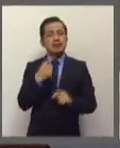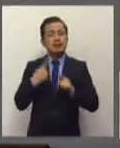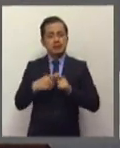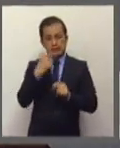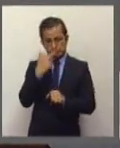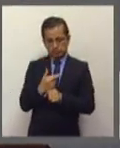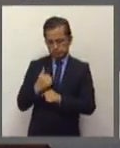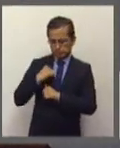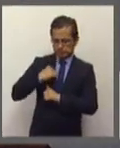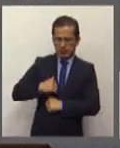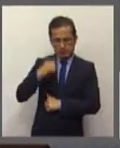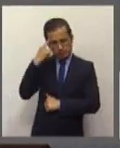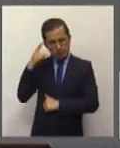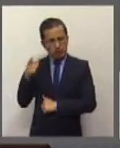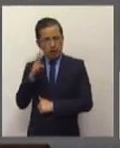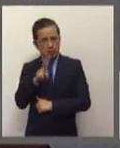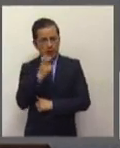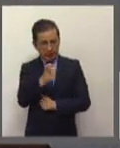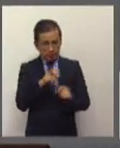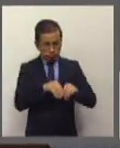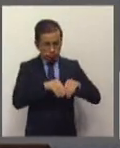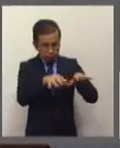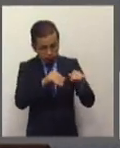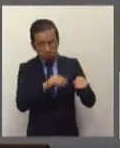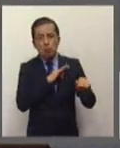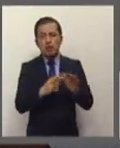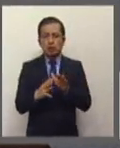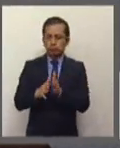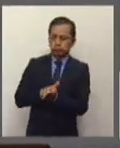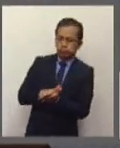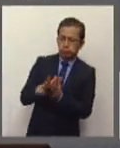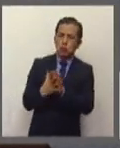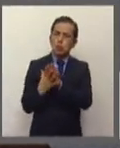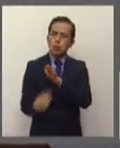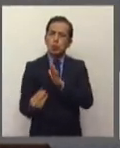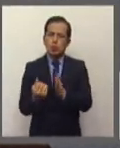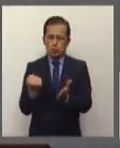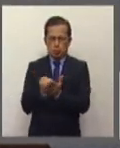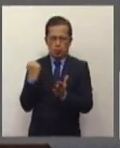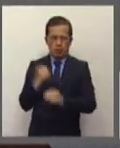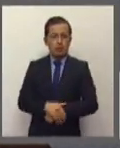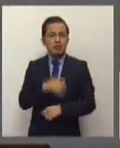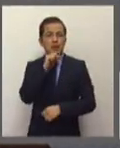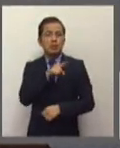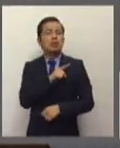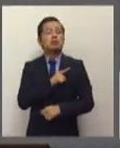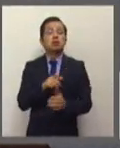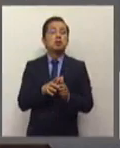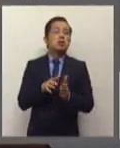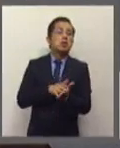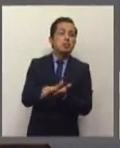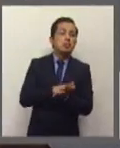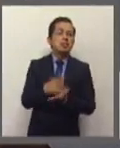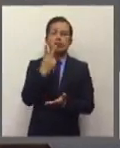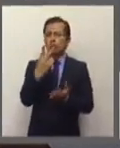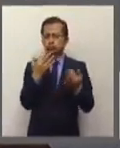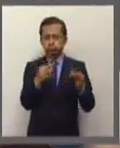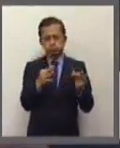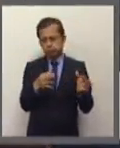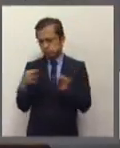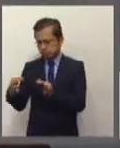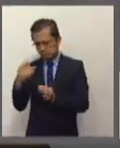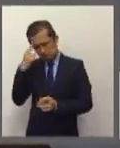organismo para certificar copias de las ediciones publicadas, la impresión de 2 ejemplares como evidencia documental física, los